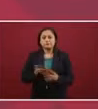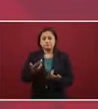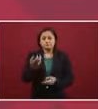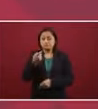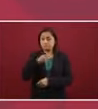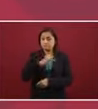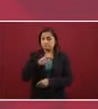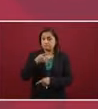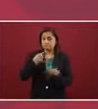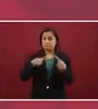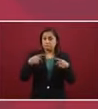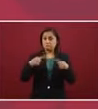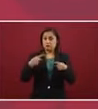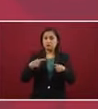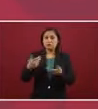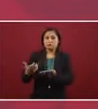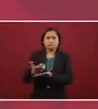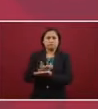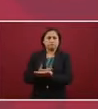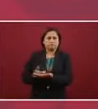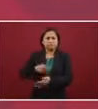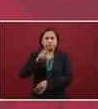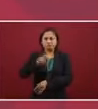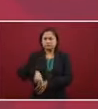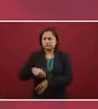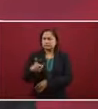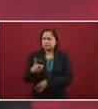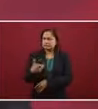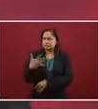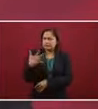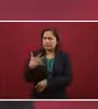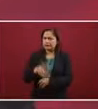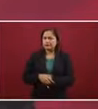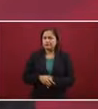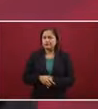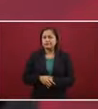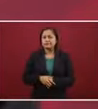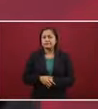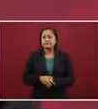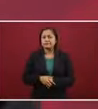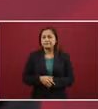cantidades considerables por